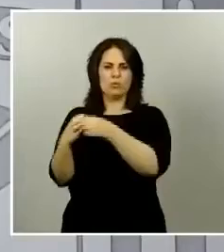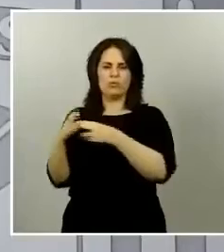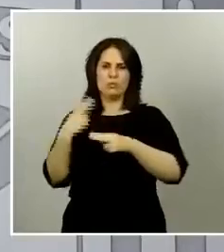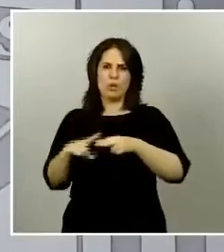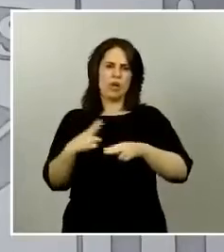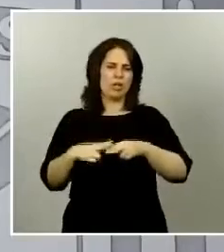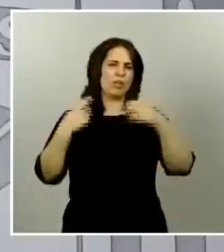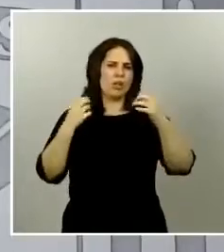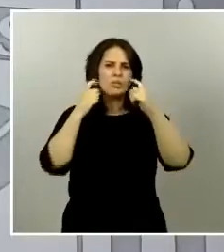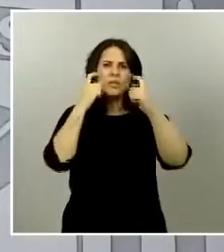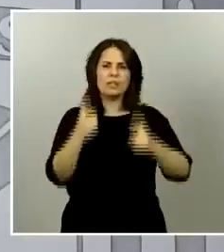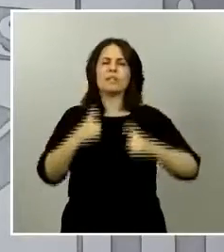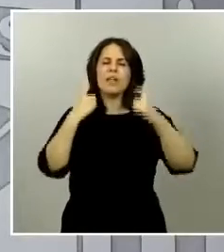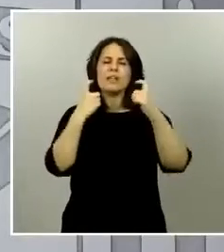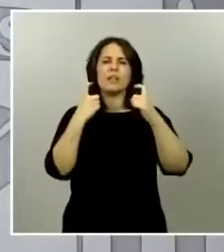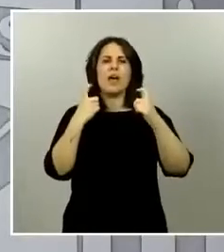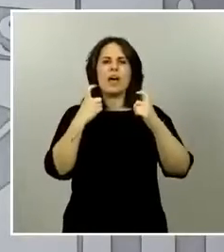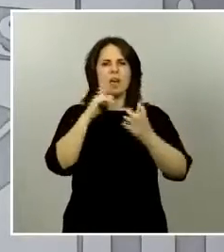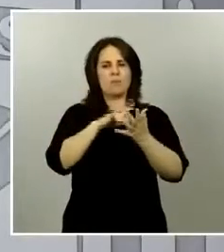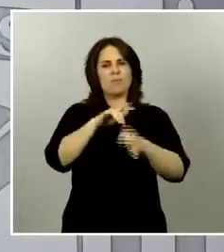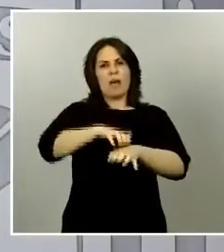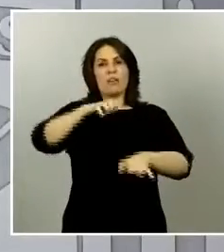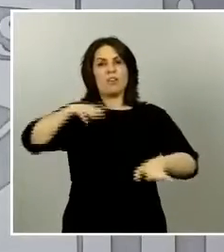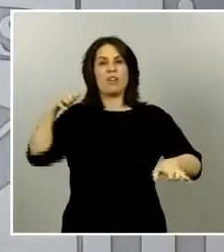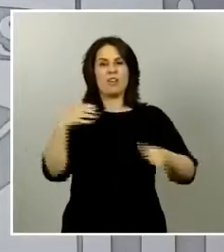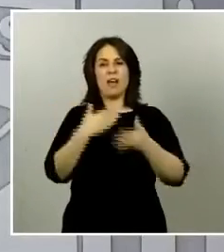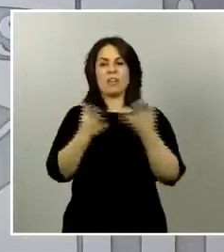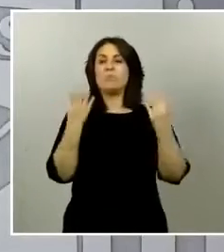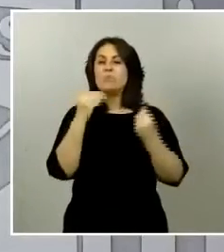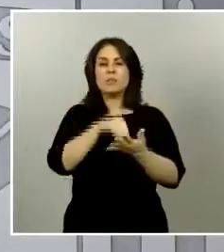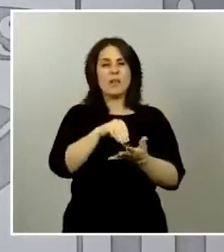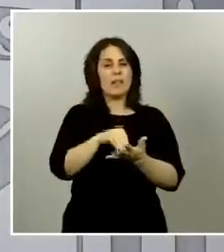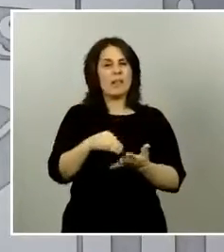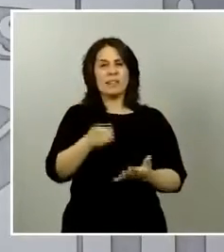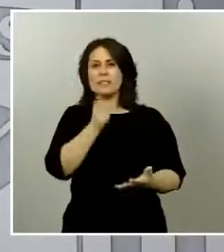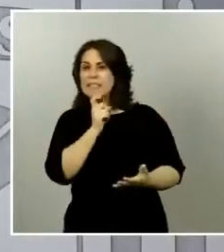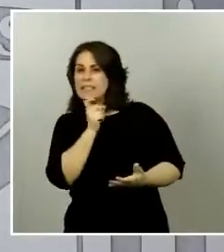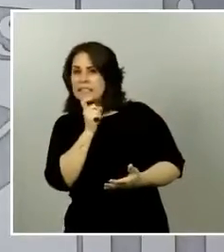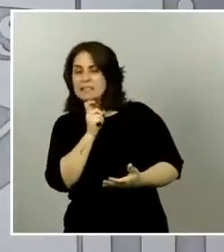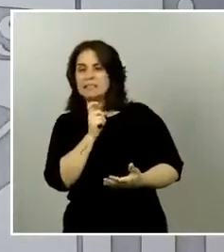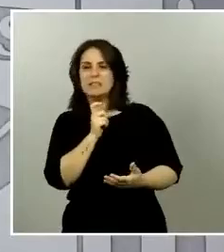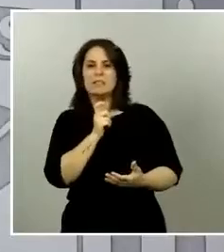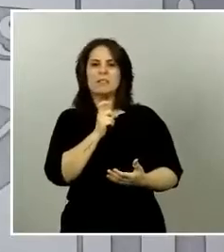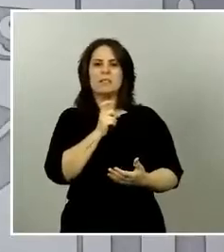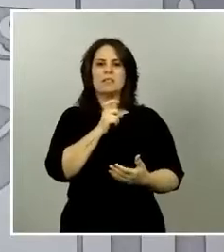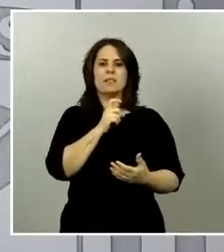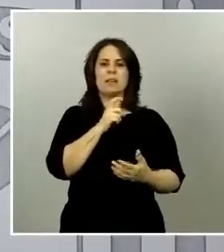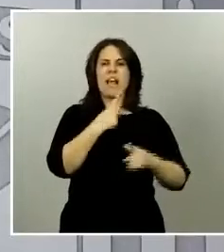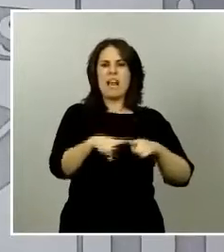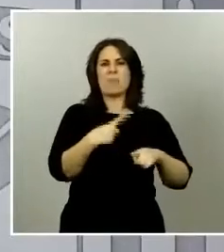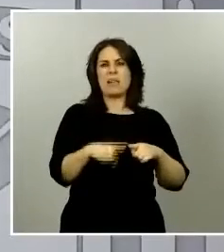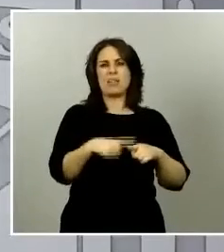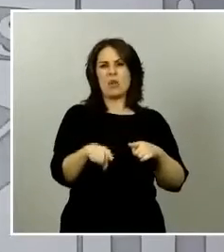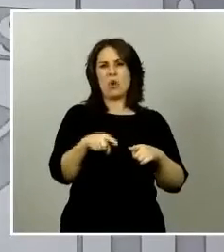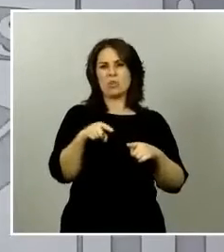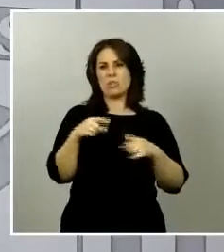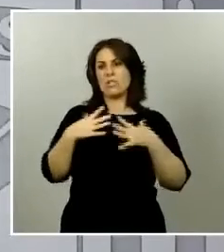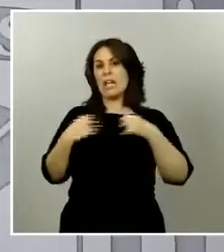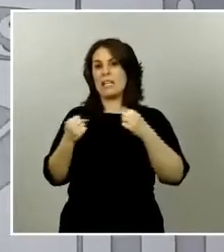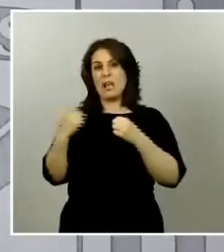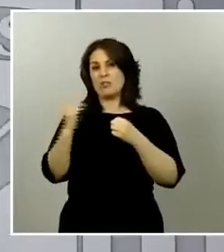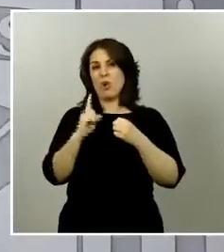que en las conversaciones con las diferentes formaciones políticas intentaríamos armar esas mayorías que a veces son tan complicadas,